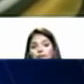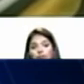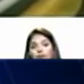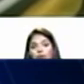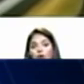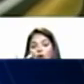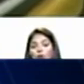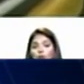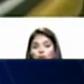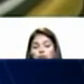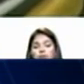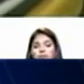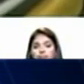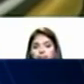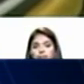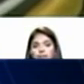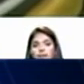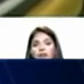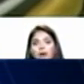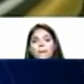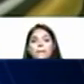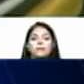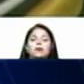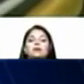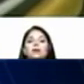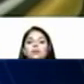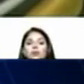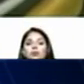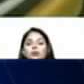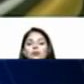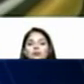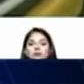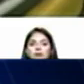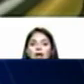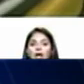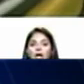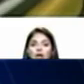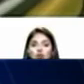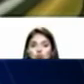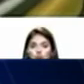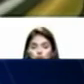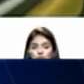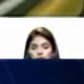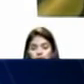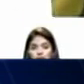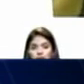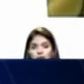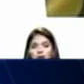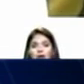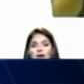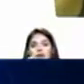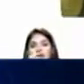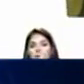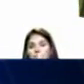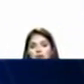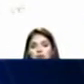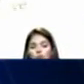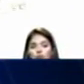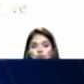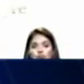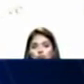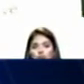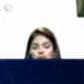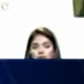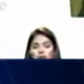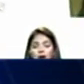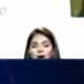hoy estamos dando inicio a la cuenta Twitter en redes sociales de la Asamblea Nacional Constituyente,